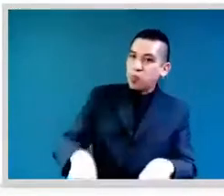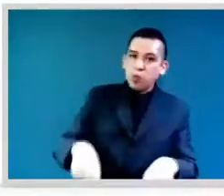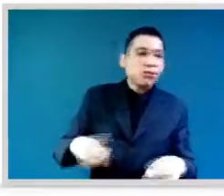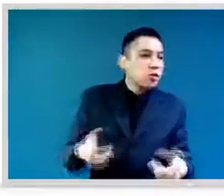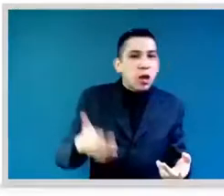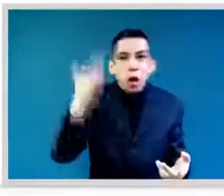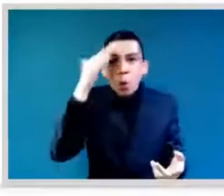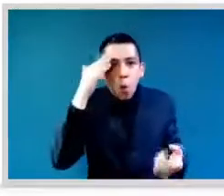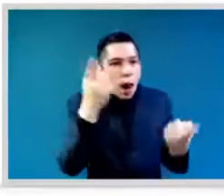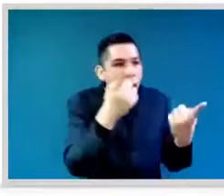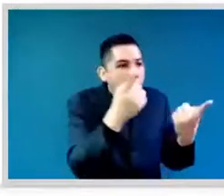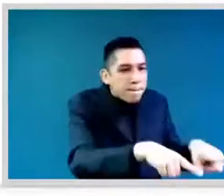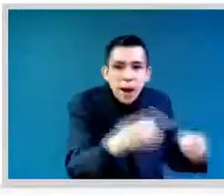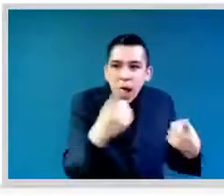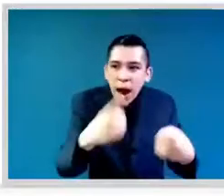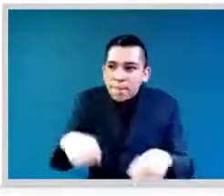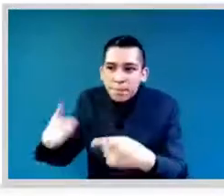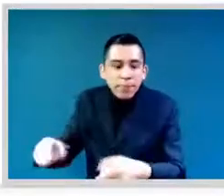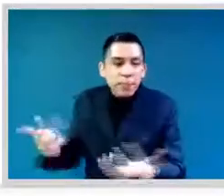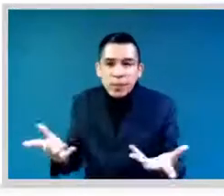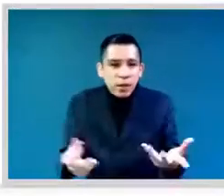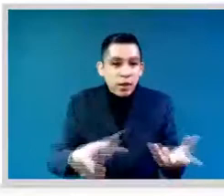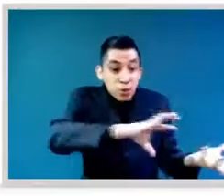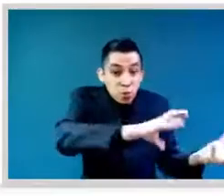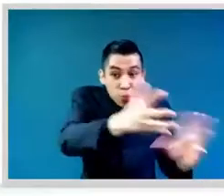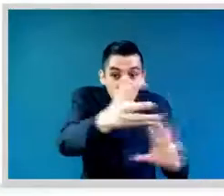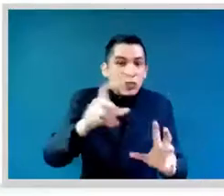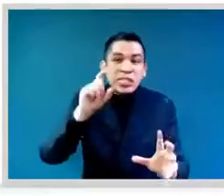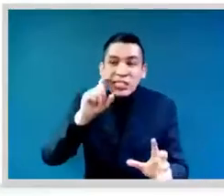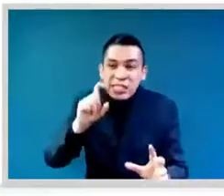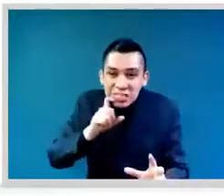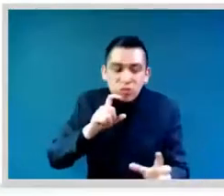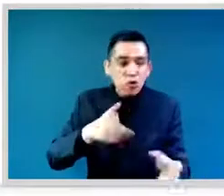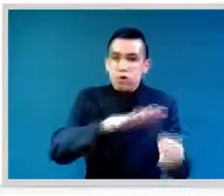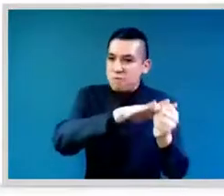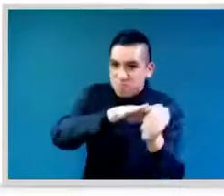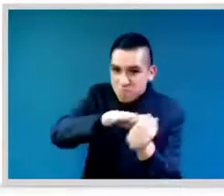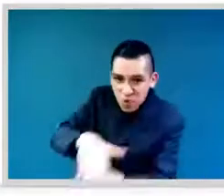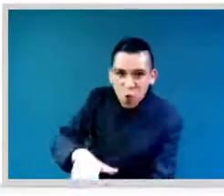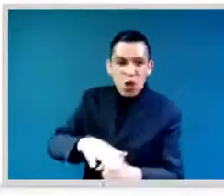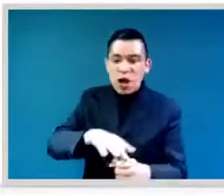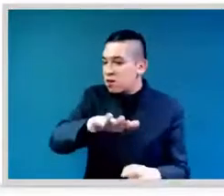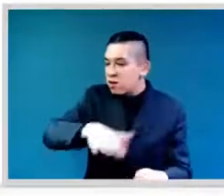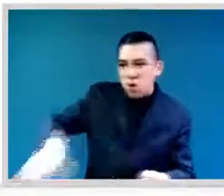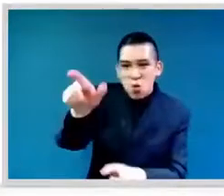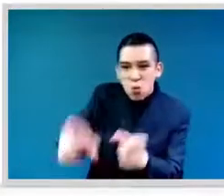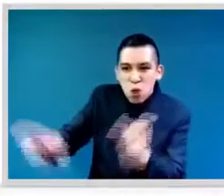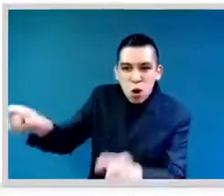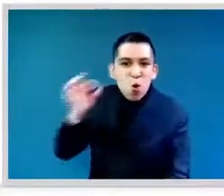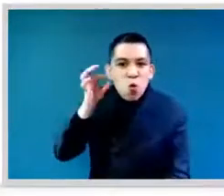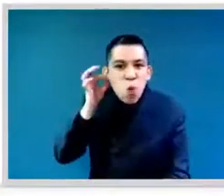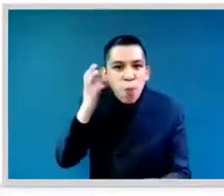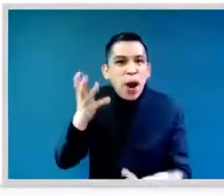con las agresiones sexuales, qué pasa con la violencia contra nosotras, qué pasa con el mercado laboral, con el tipo de